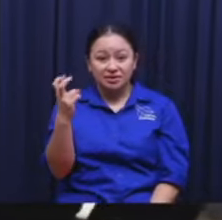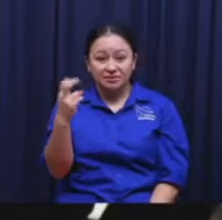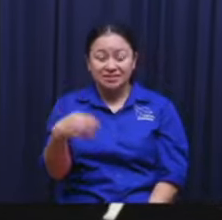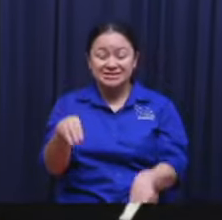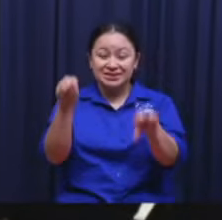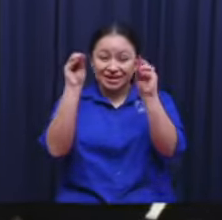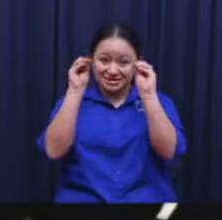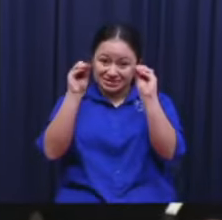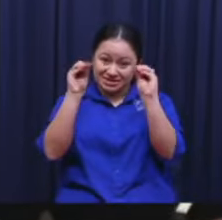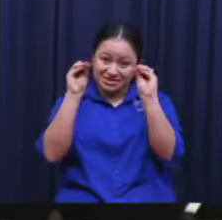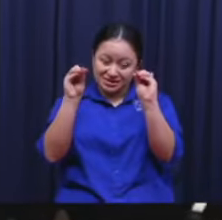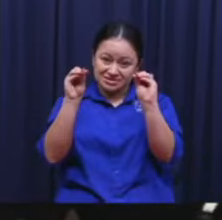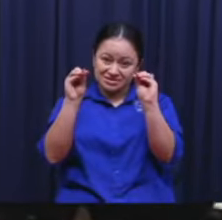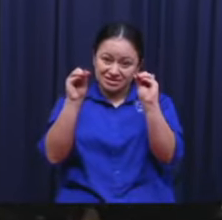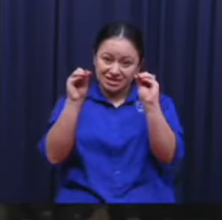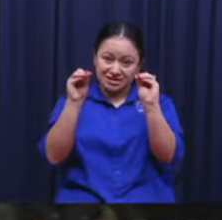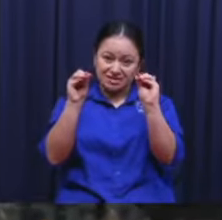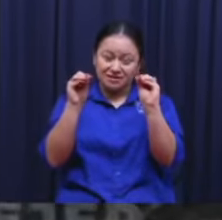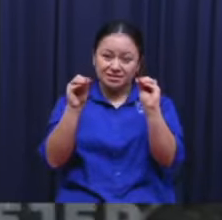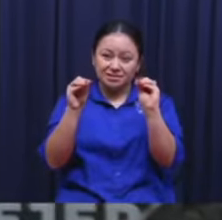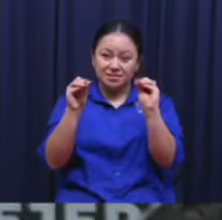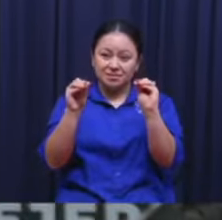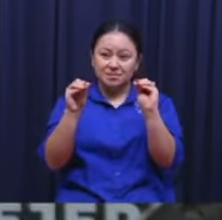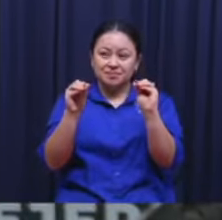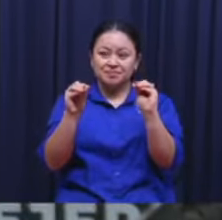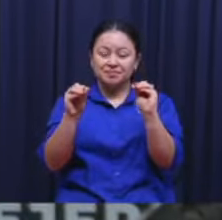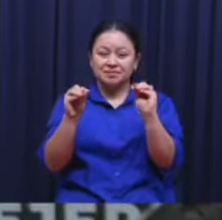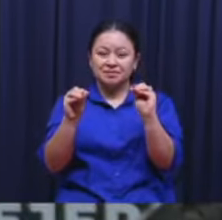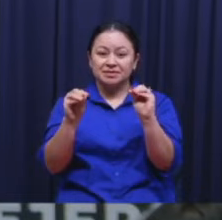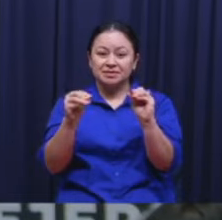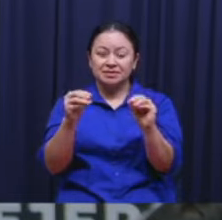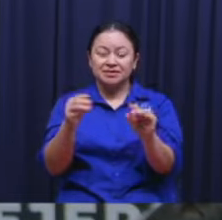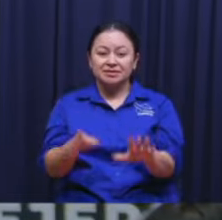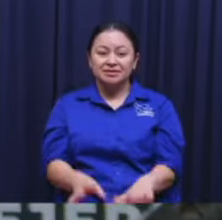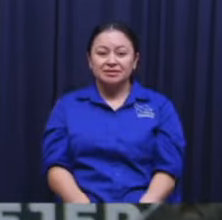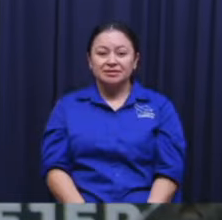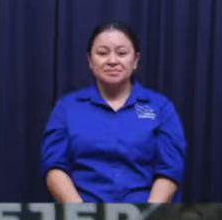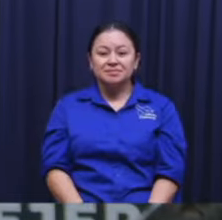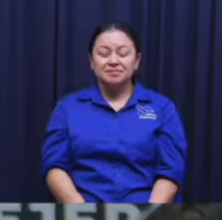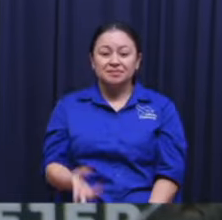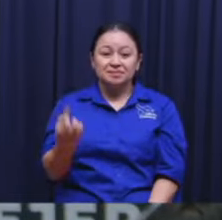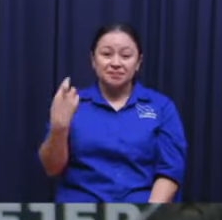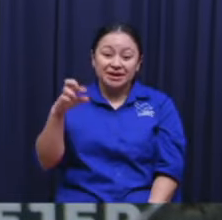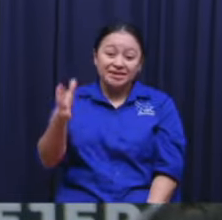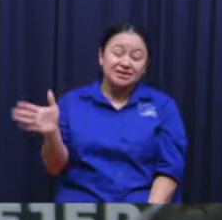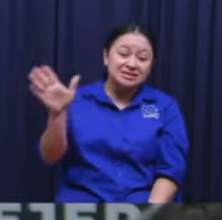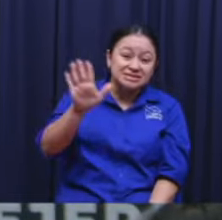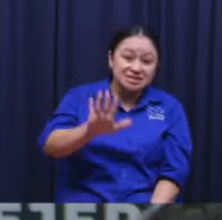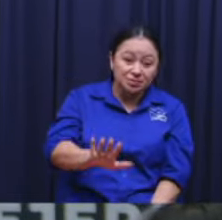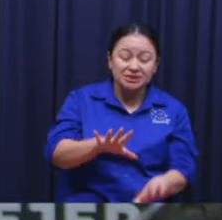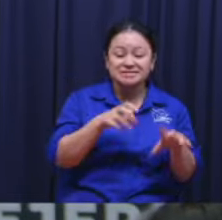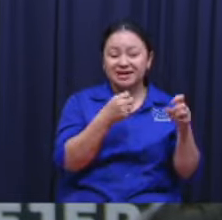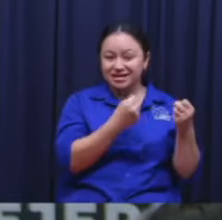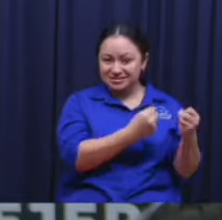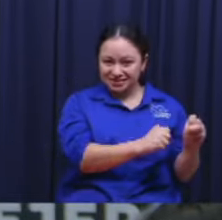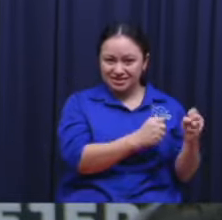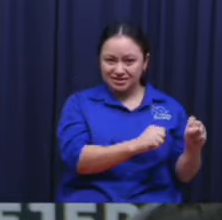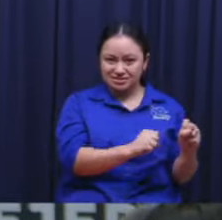tiene que volver para que se sigan haciendo cosas. No sé si me estoy dando a entender. Yo creo que sí o no. Más o